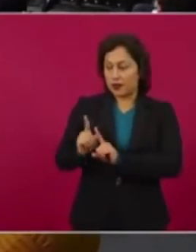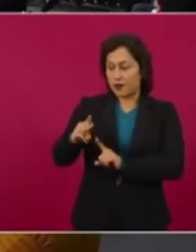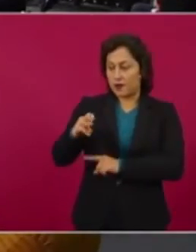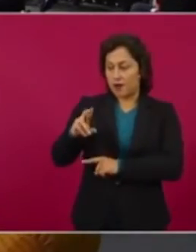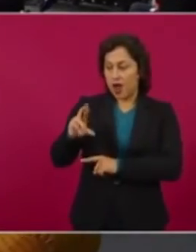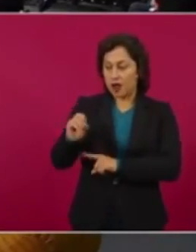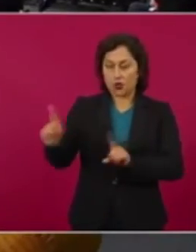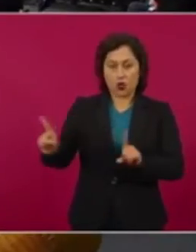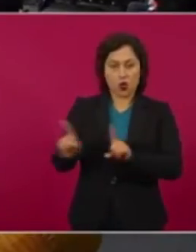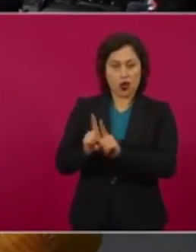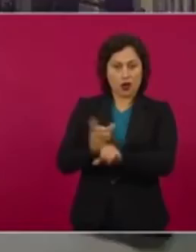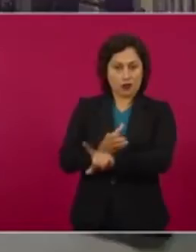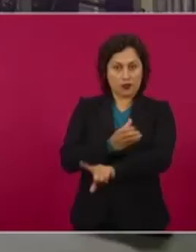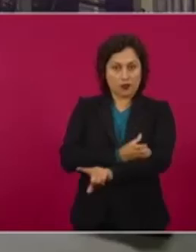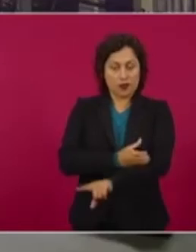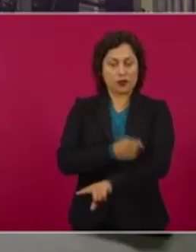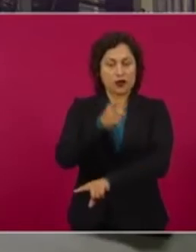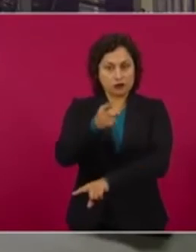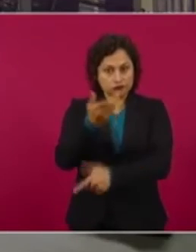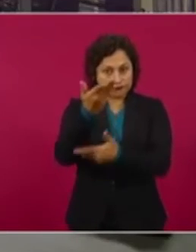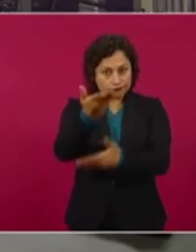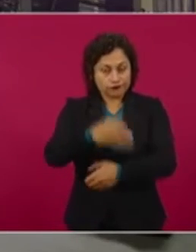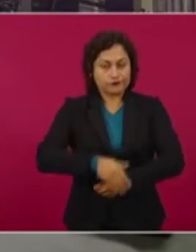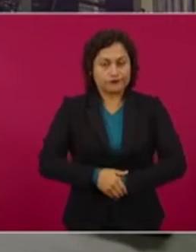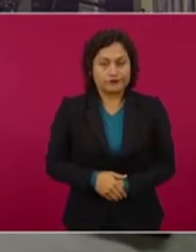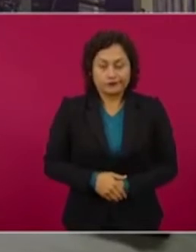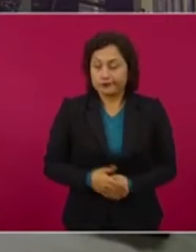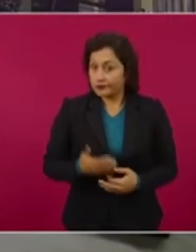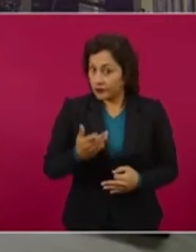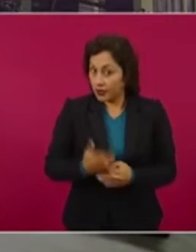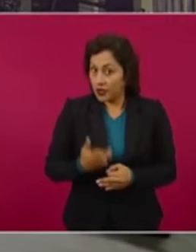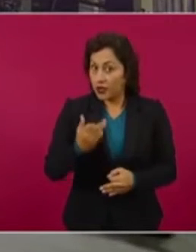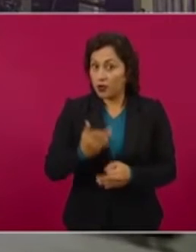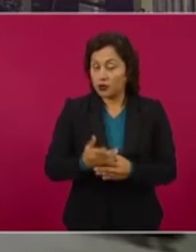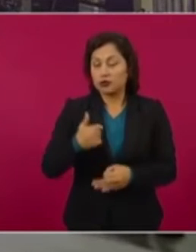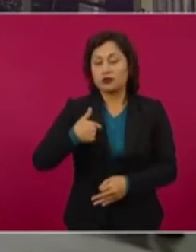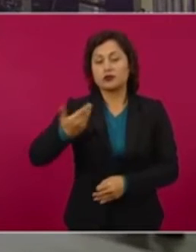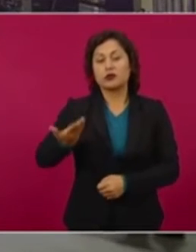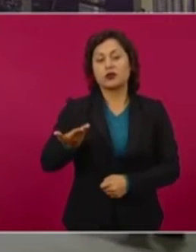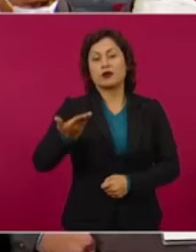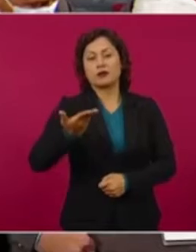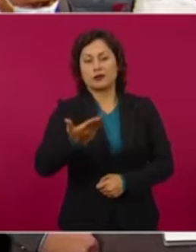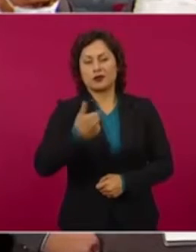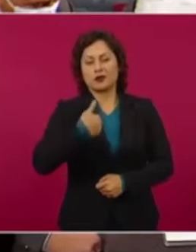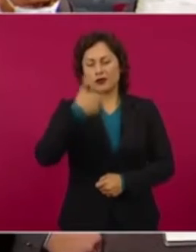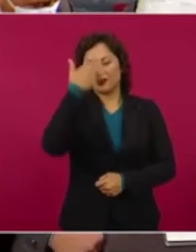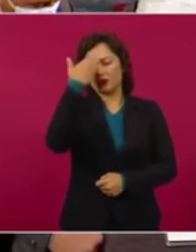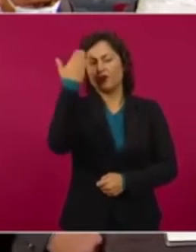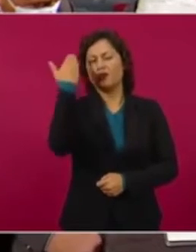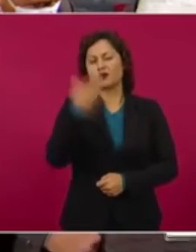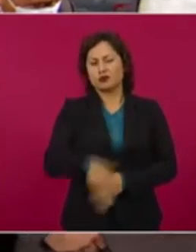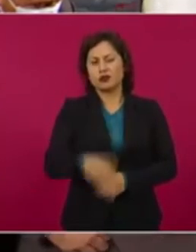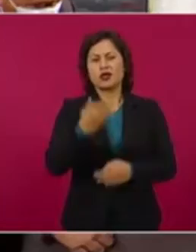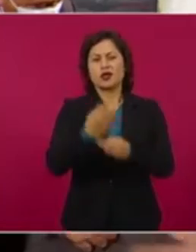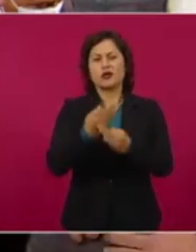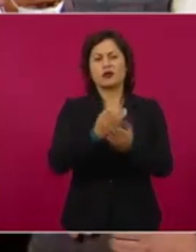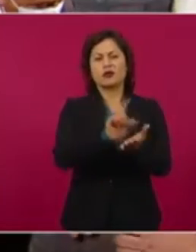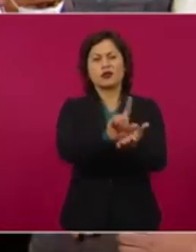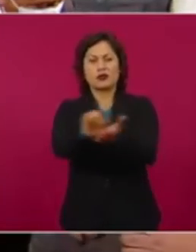y yo le pido, sé que ahorita no todo el tiempo va a estar en Twitter, pero de vez en cuando